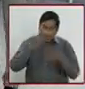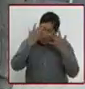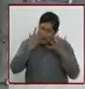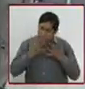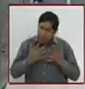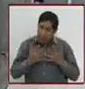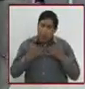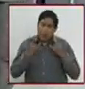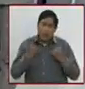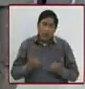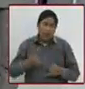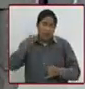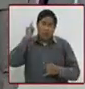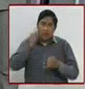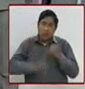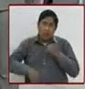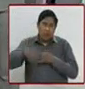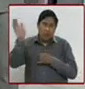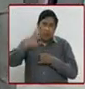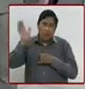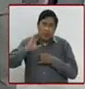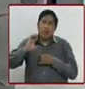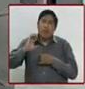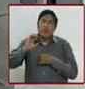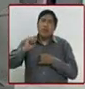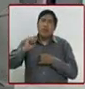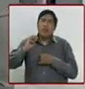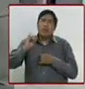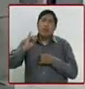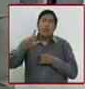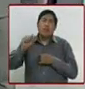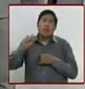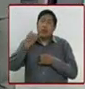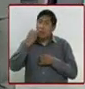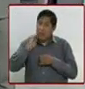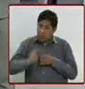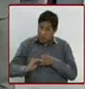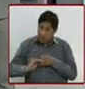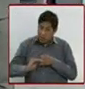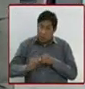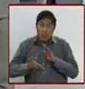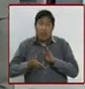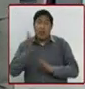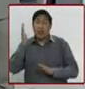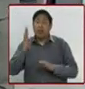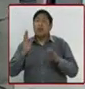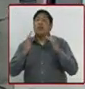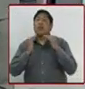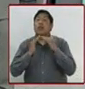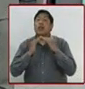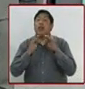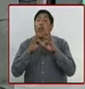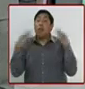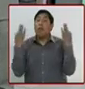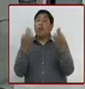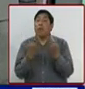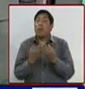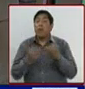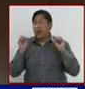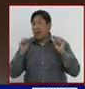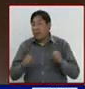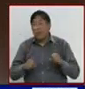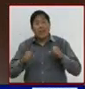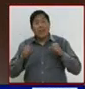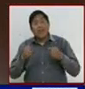lamentablemente le dieron el último adiós a Camila. Recuerda este caso, una pequeñita que salió de casa con la familia para poder ir